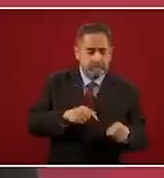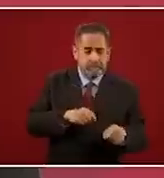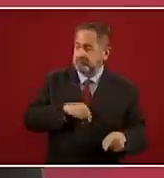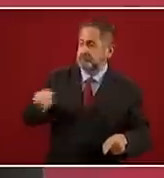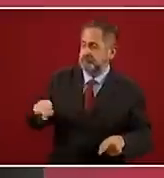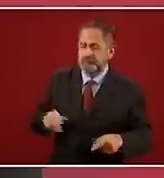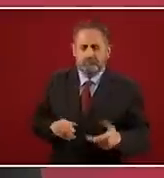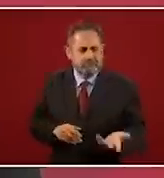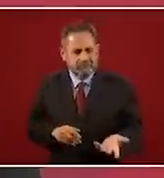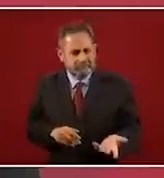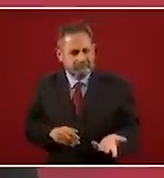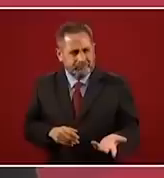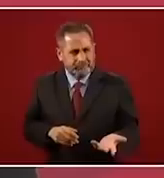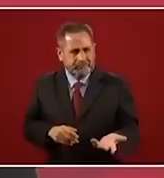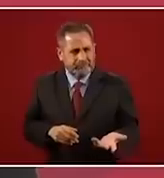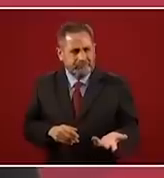poder